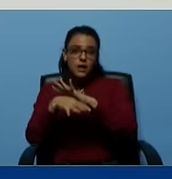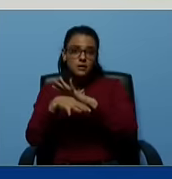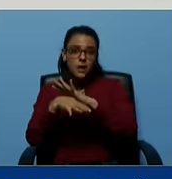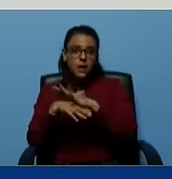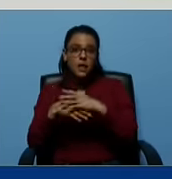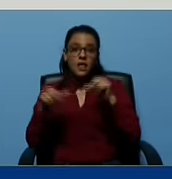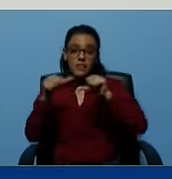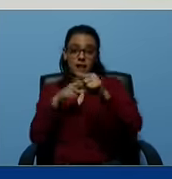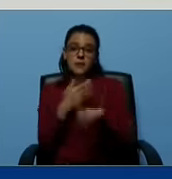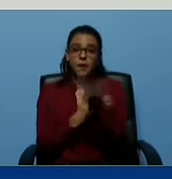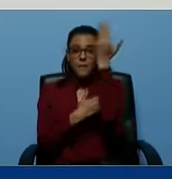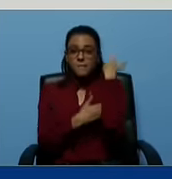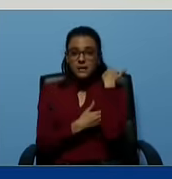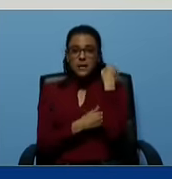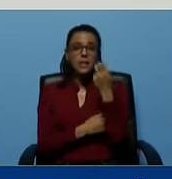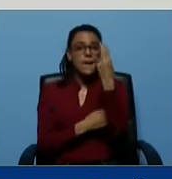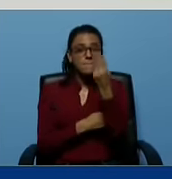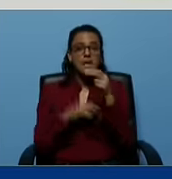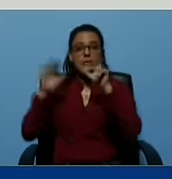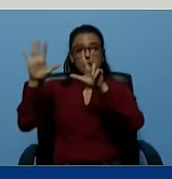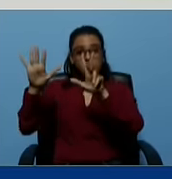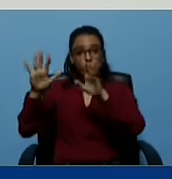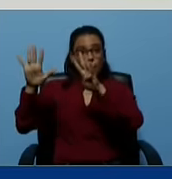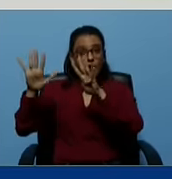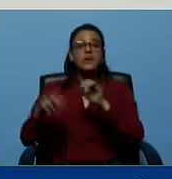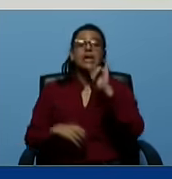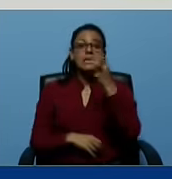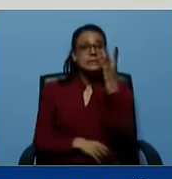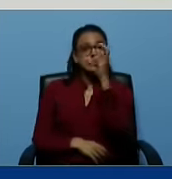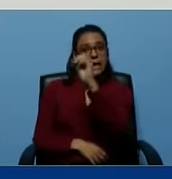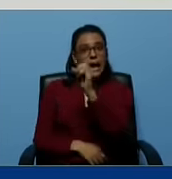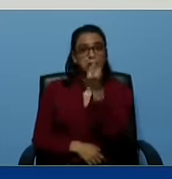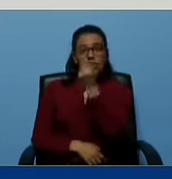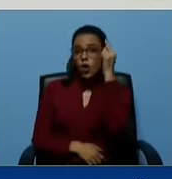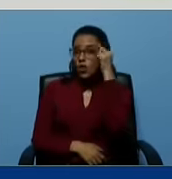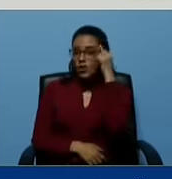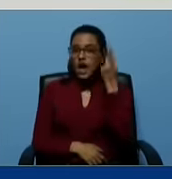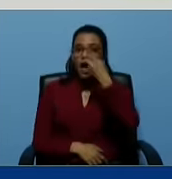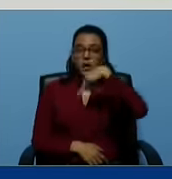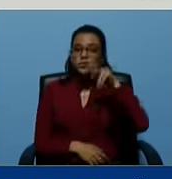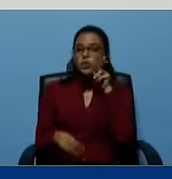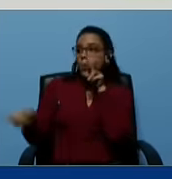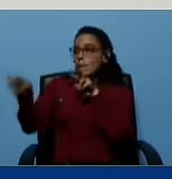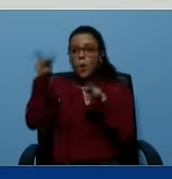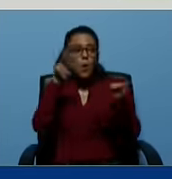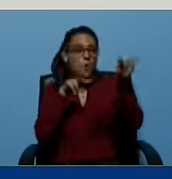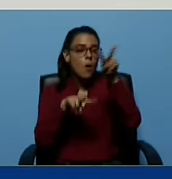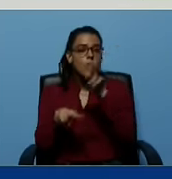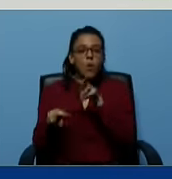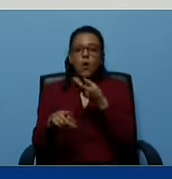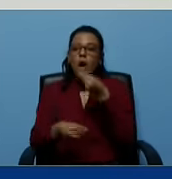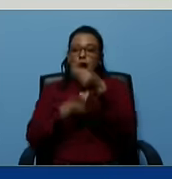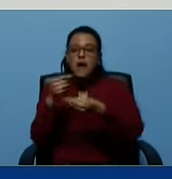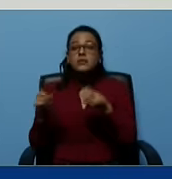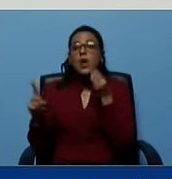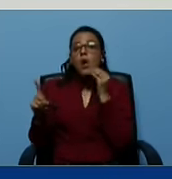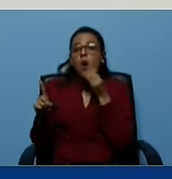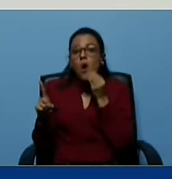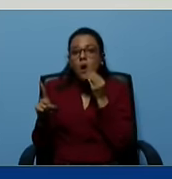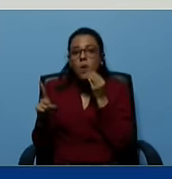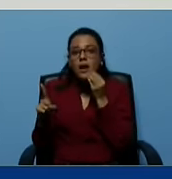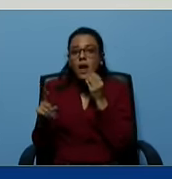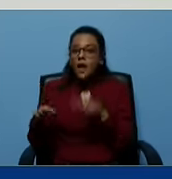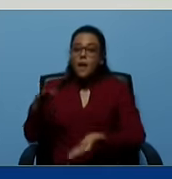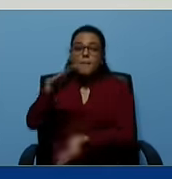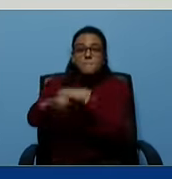de la semana pasada, 29 y 30, hayamos visto operando a jóvenes